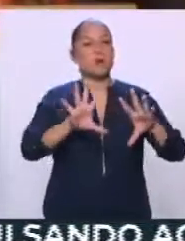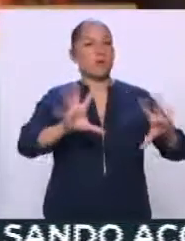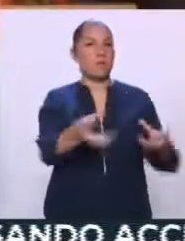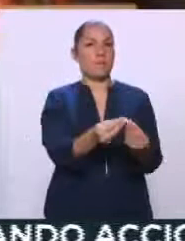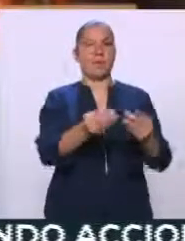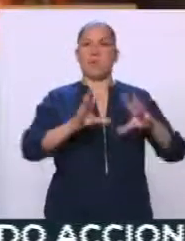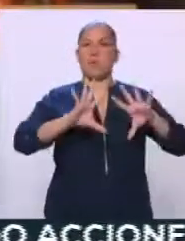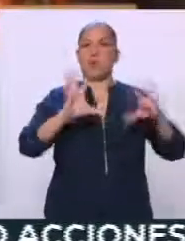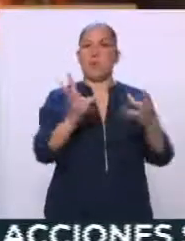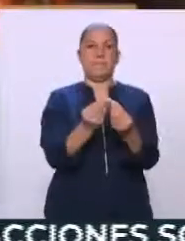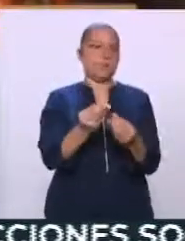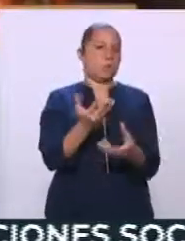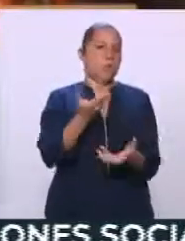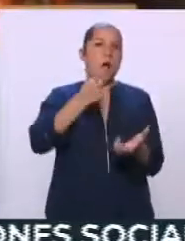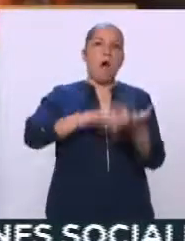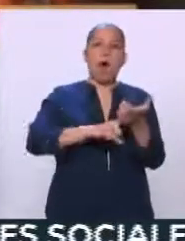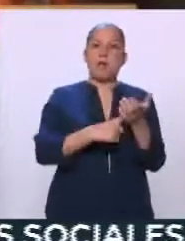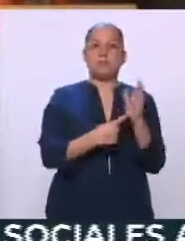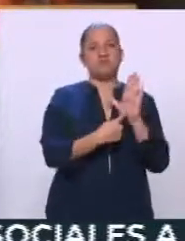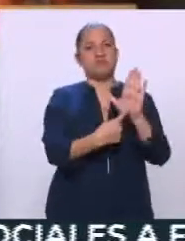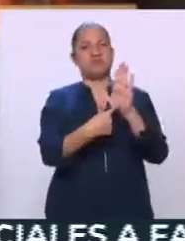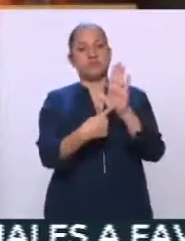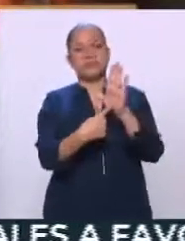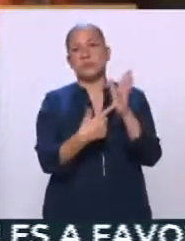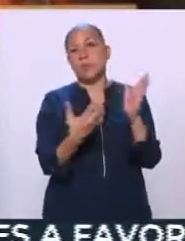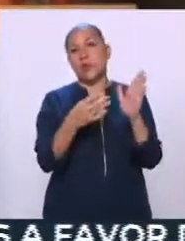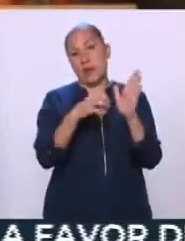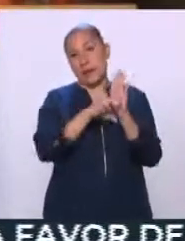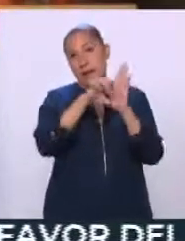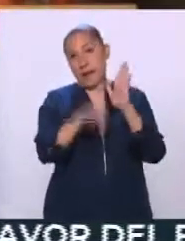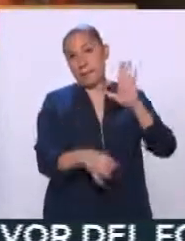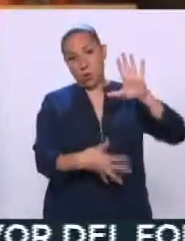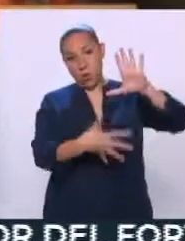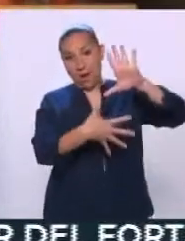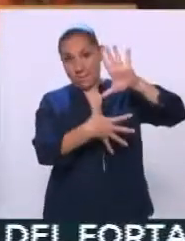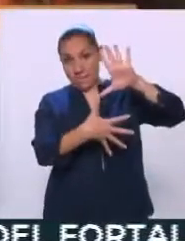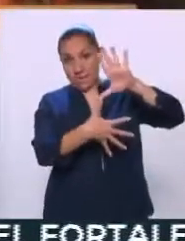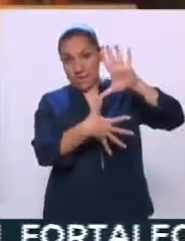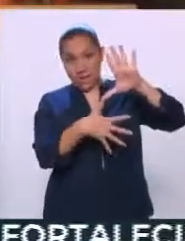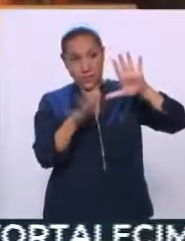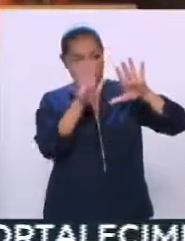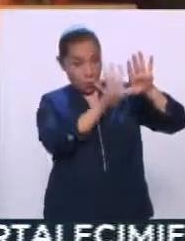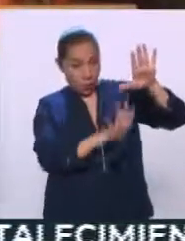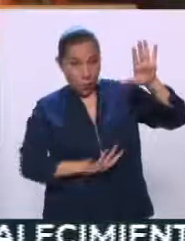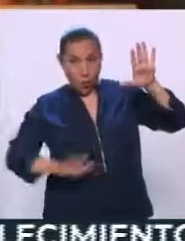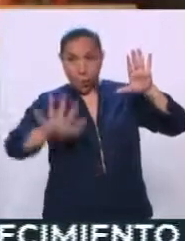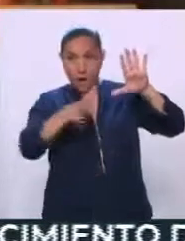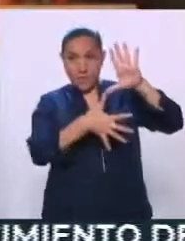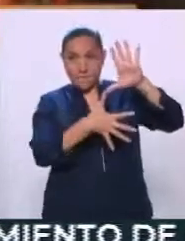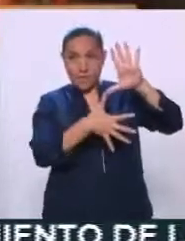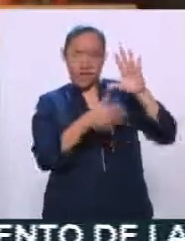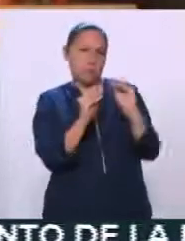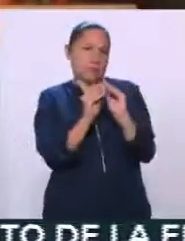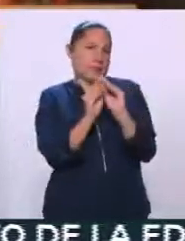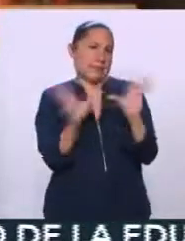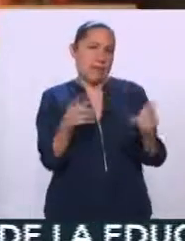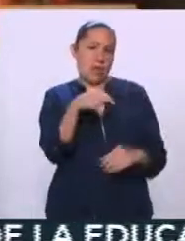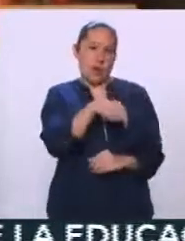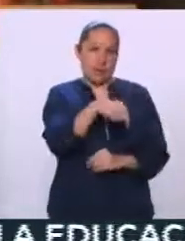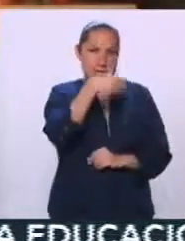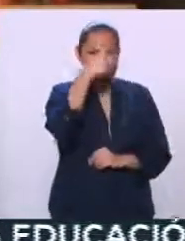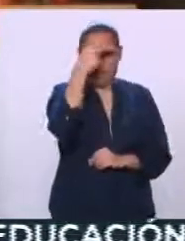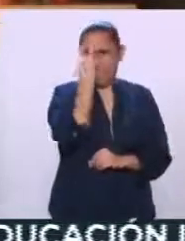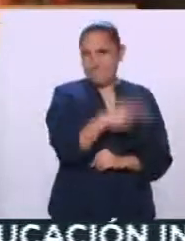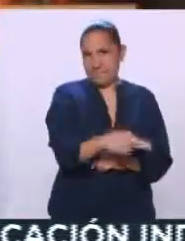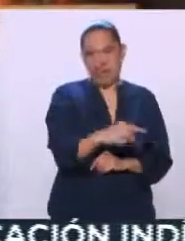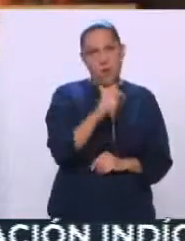el caso de América, del continente americano, pues efectivamente México va a ser el tercer país con más números de casos acumulados,